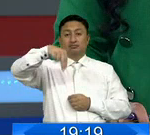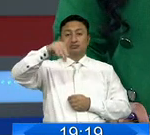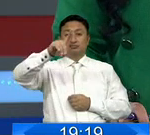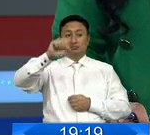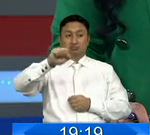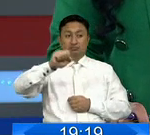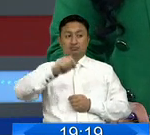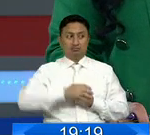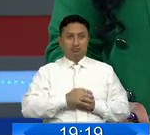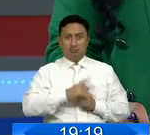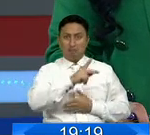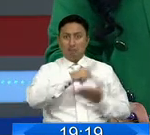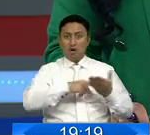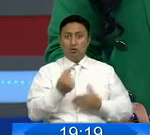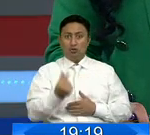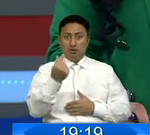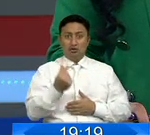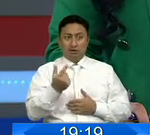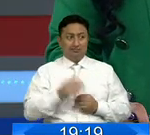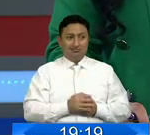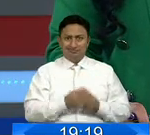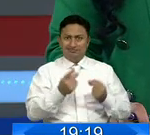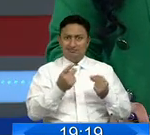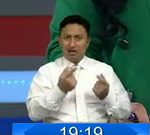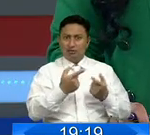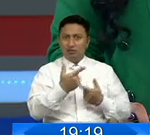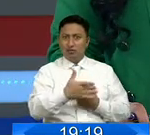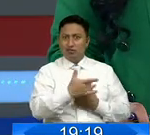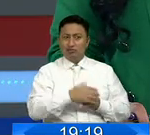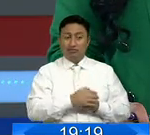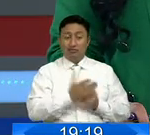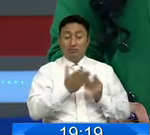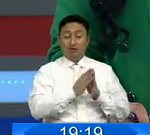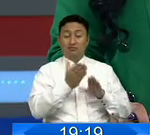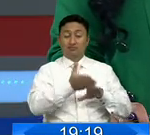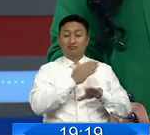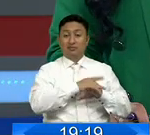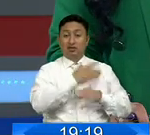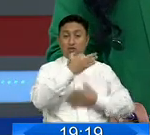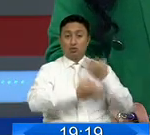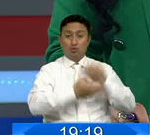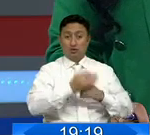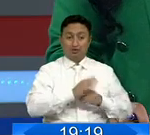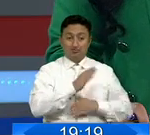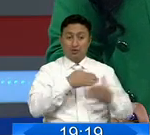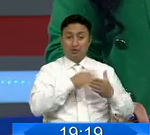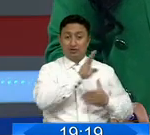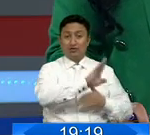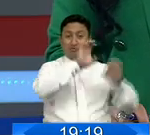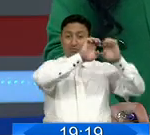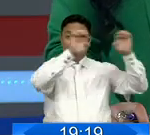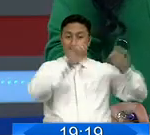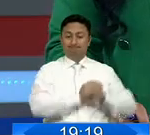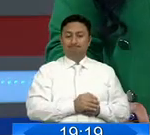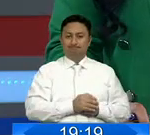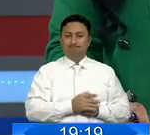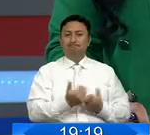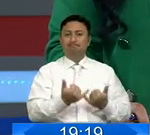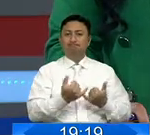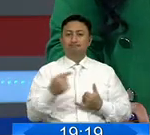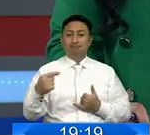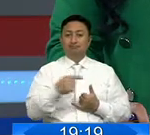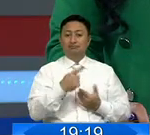de sus utilidades y celeridad procesal en varias causas que siguen en contra de la petrolera. Este caso está